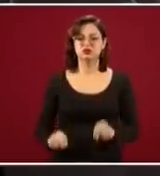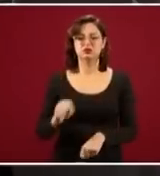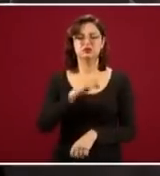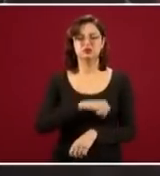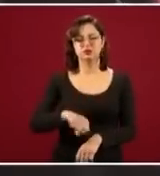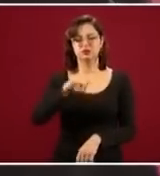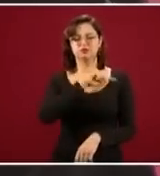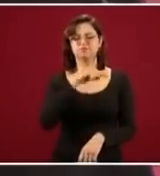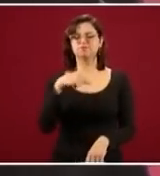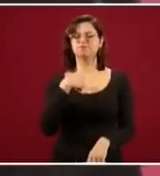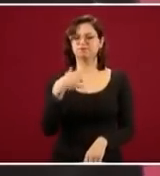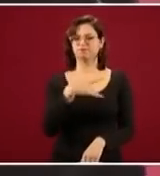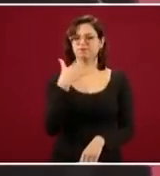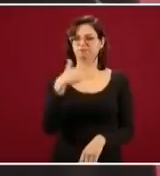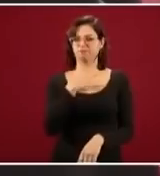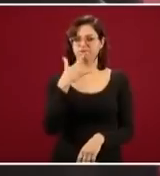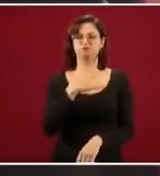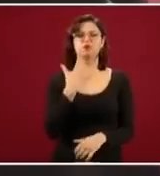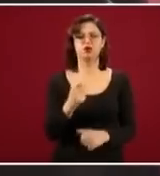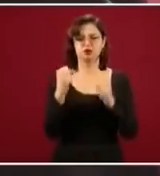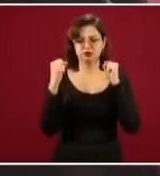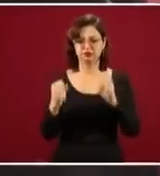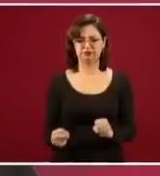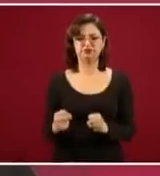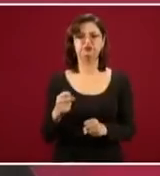estoy seguro, va a ayudar.